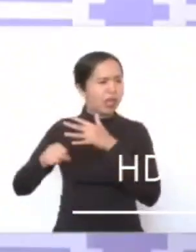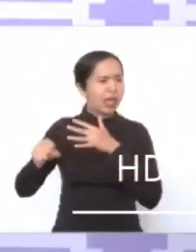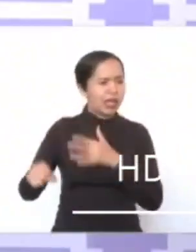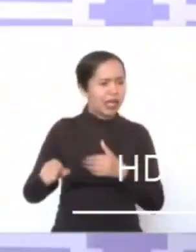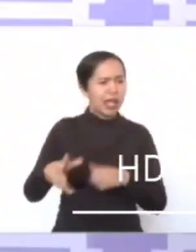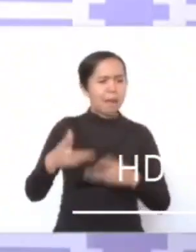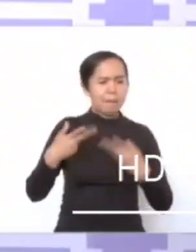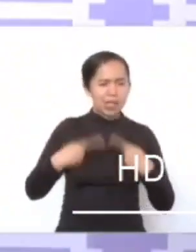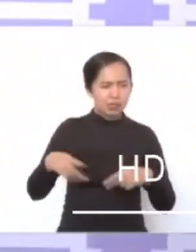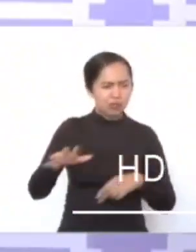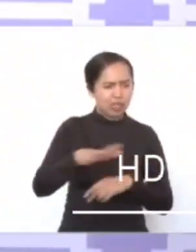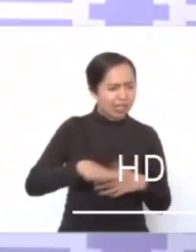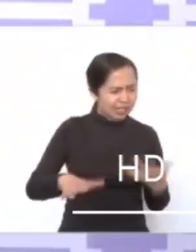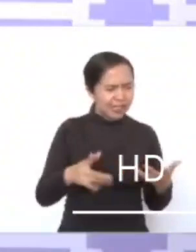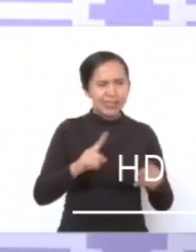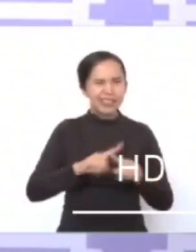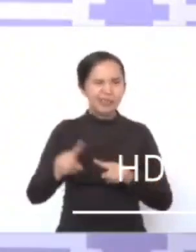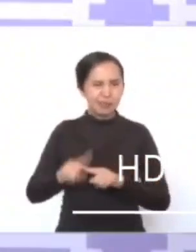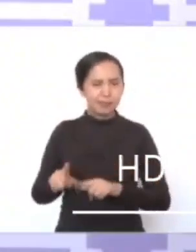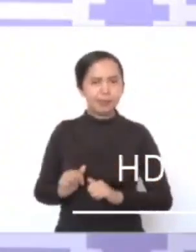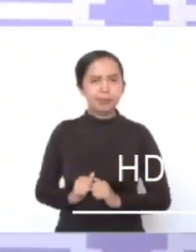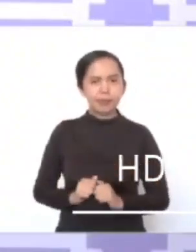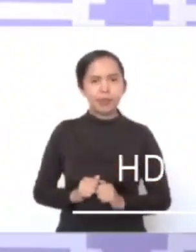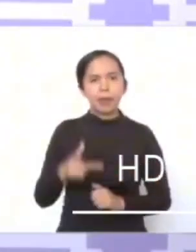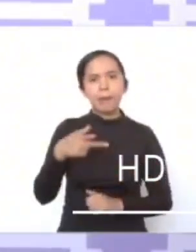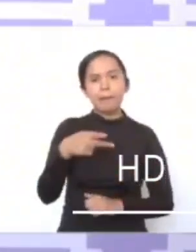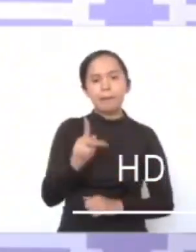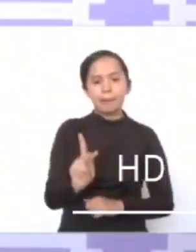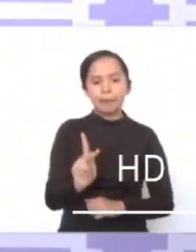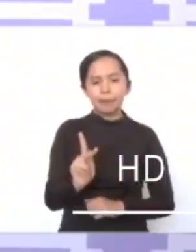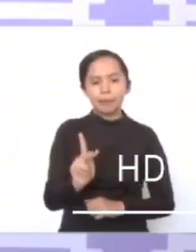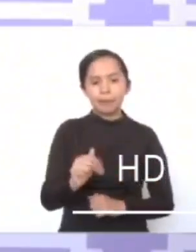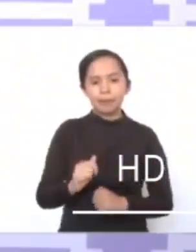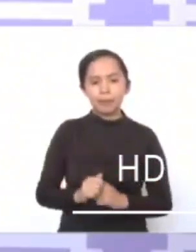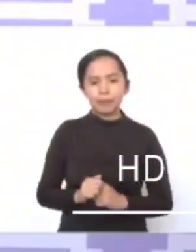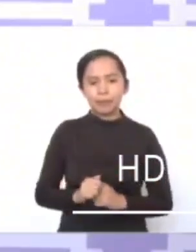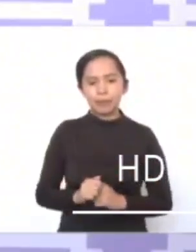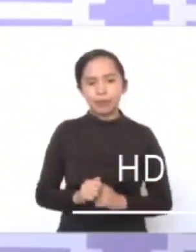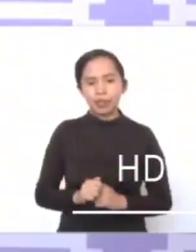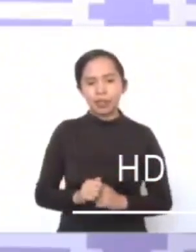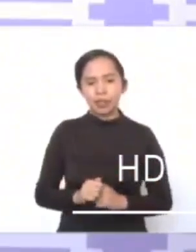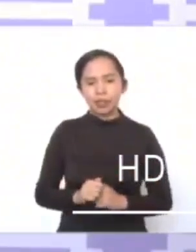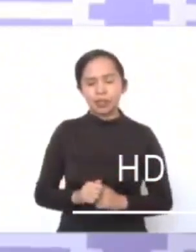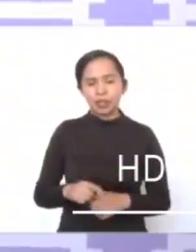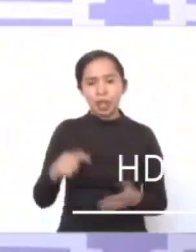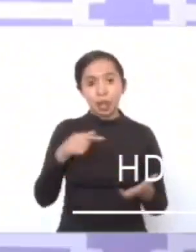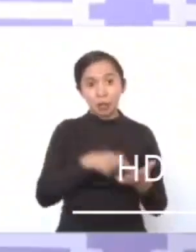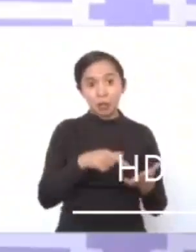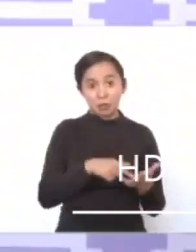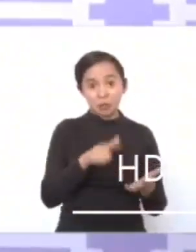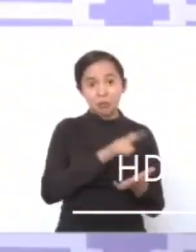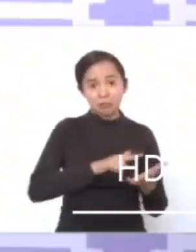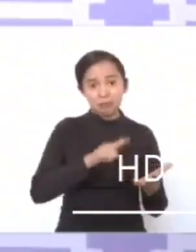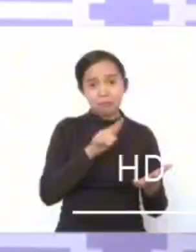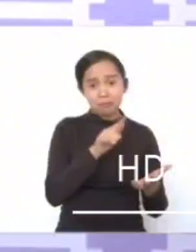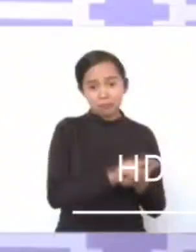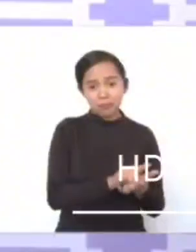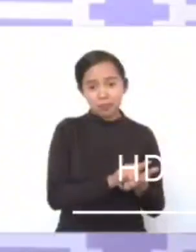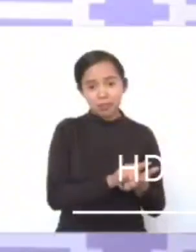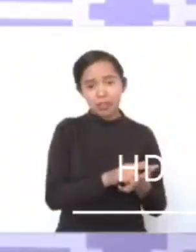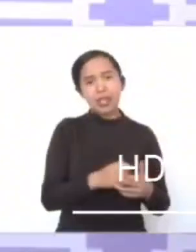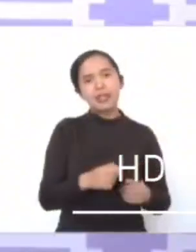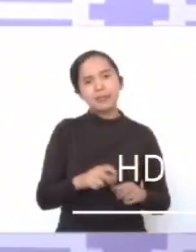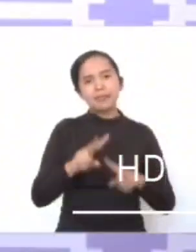muy importantes. Pero esas, a pesar de esas reformas, está el tema